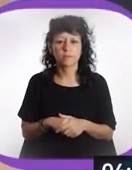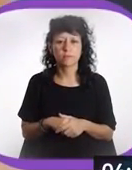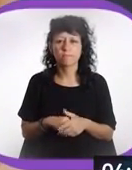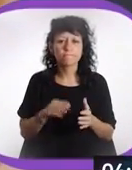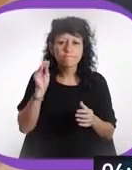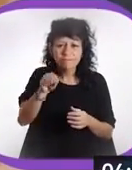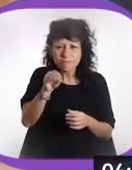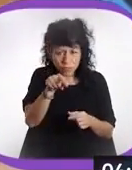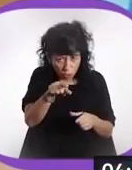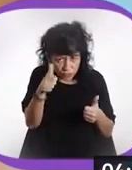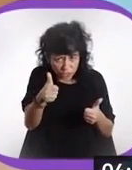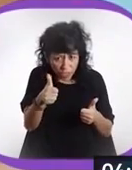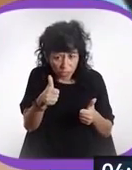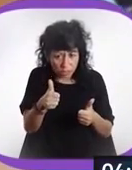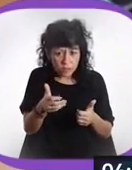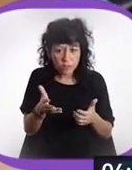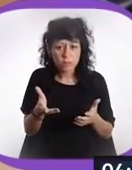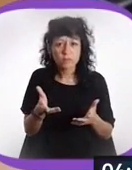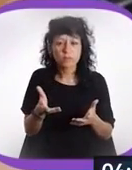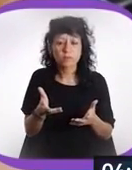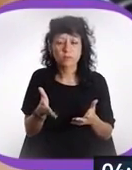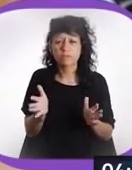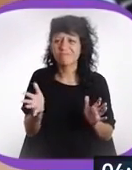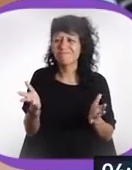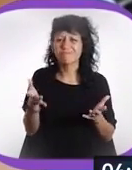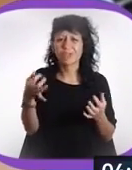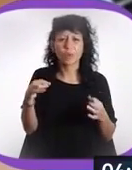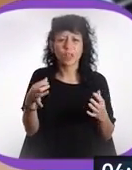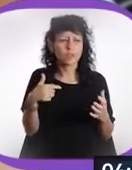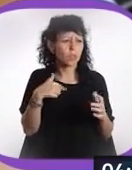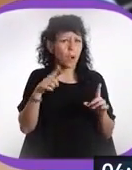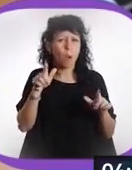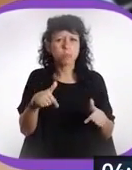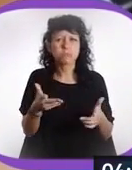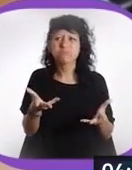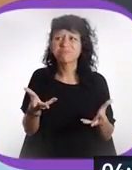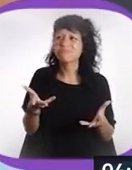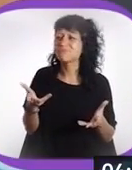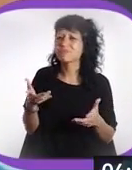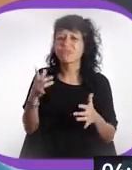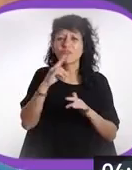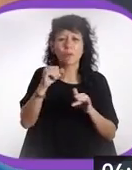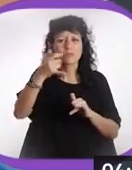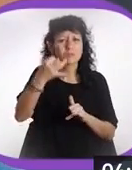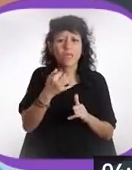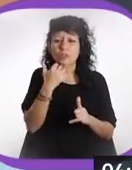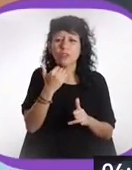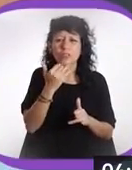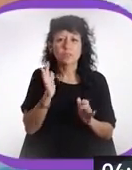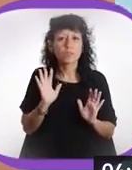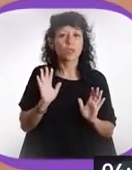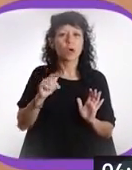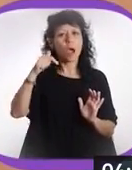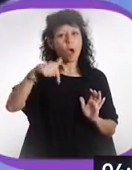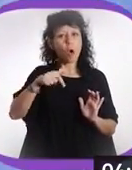Oye, amigo, ¿estás bien? La verdad, no sé si interpreté bien los datos, pero ahora hay que entrar a